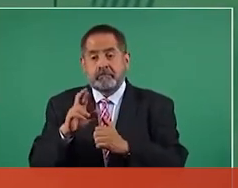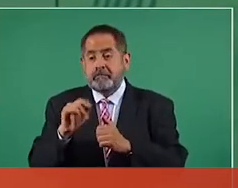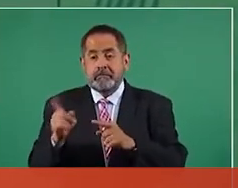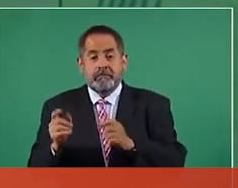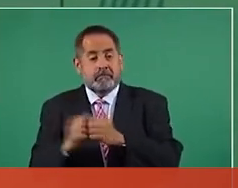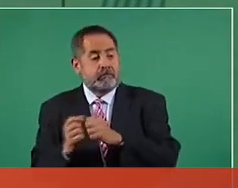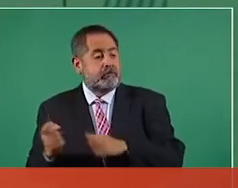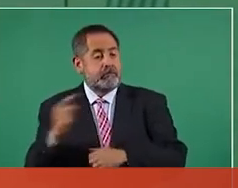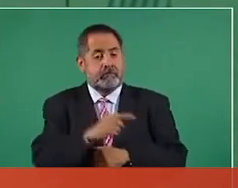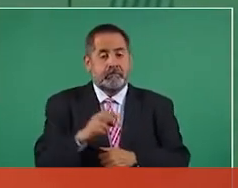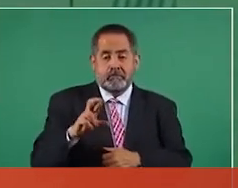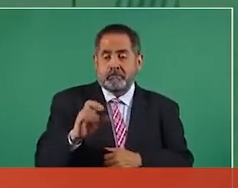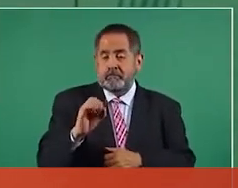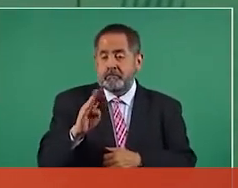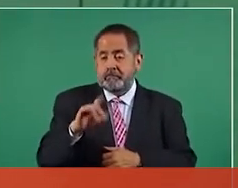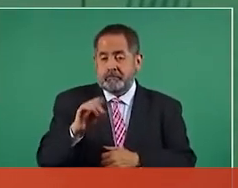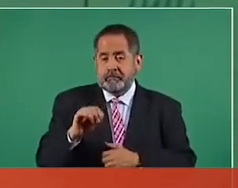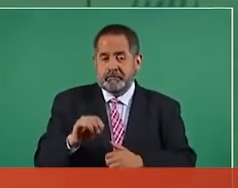Robledo.